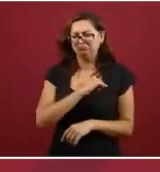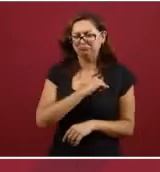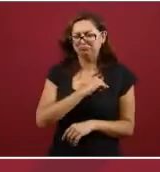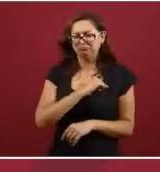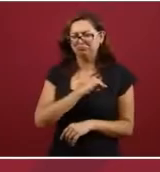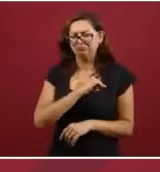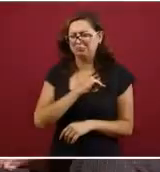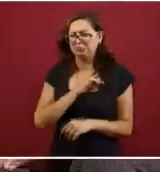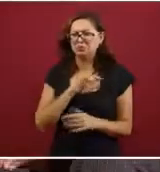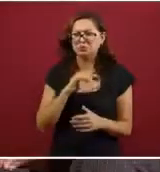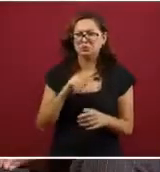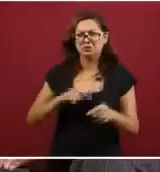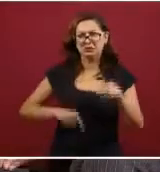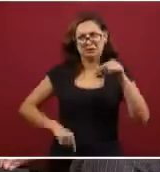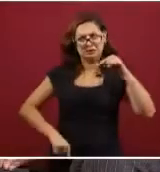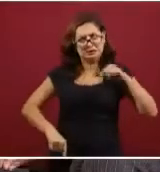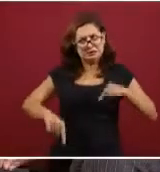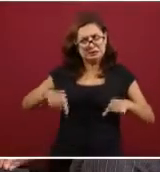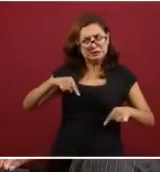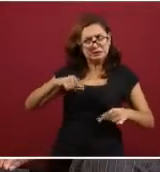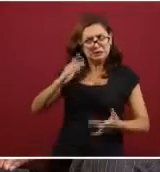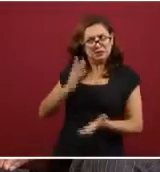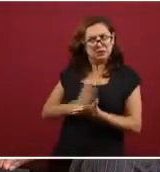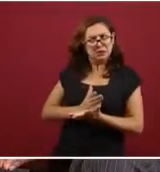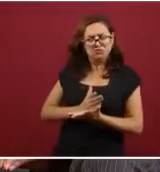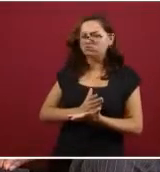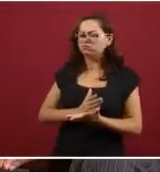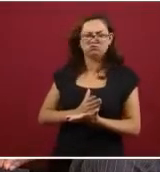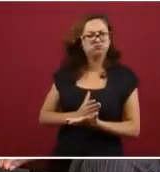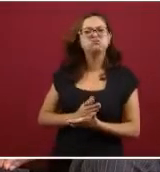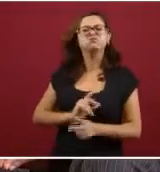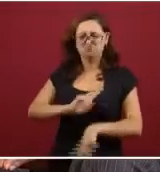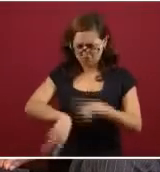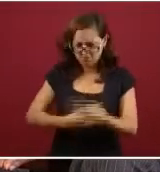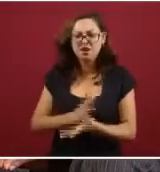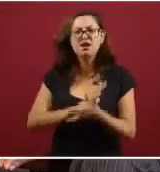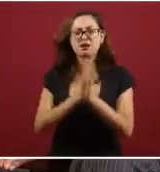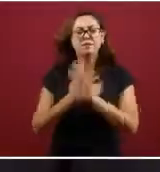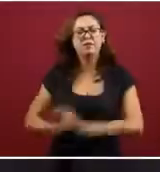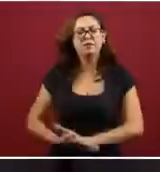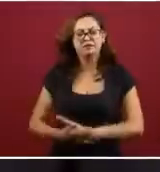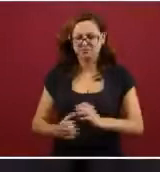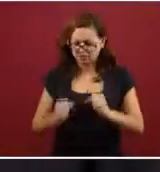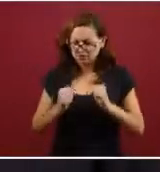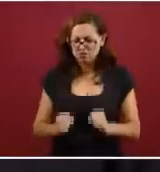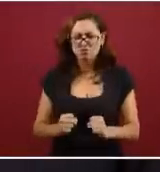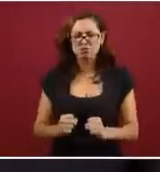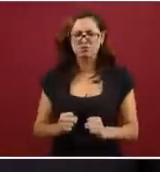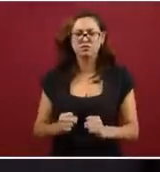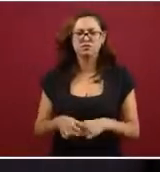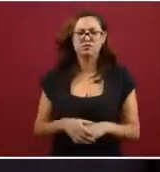los cambios van. Entonces, es mejor